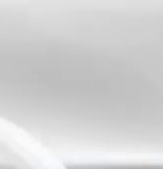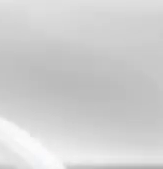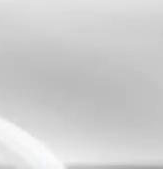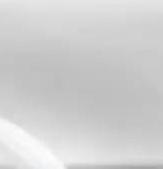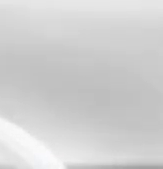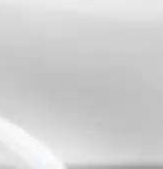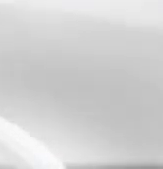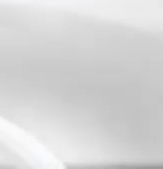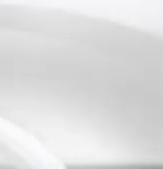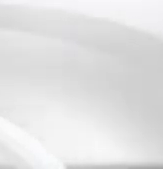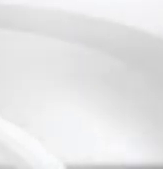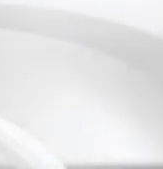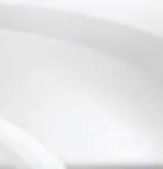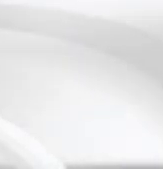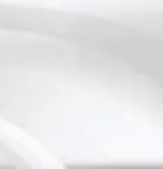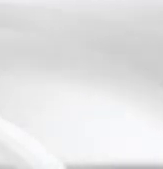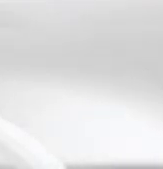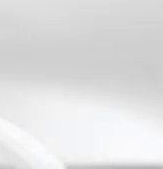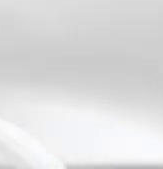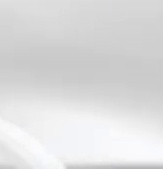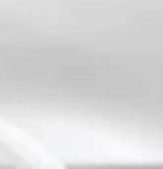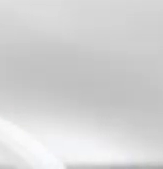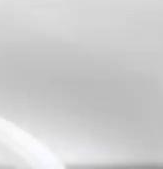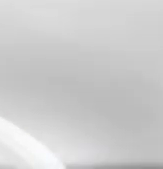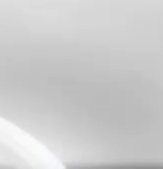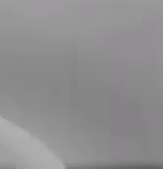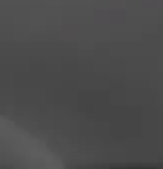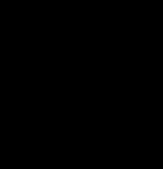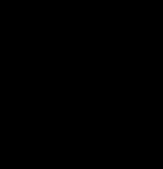evento tan importante para la comunidad, sobre todo por la salud del pueblo de Puerto